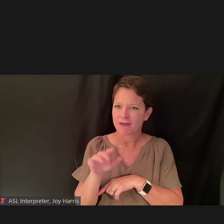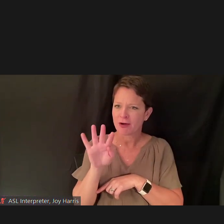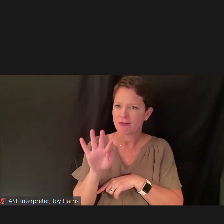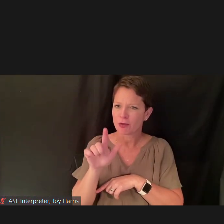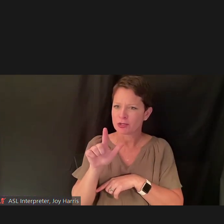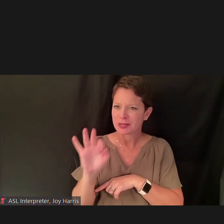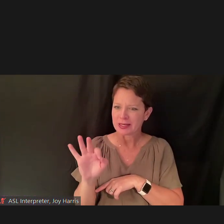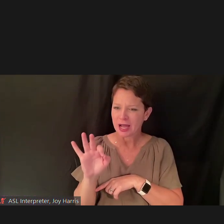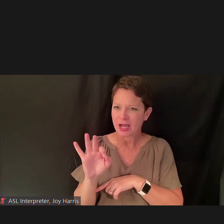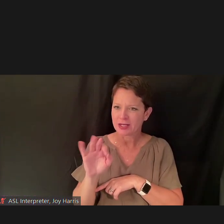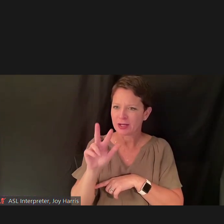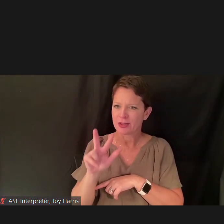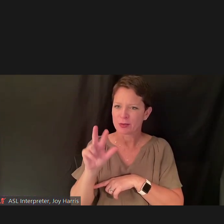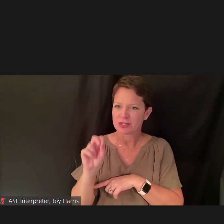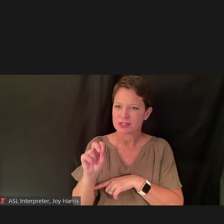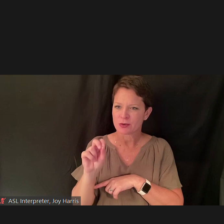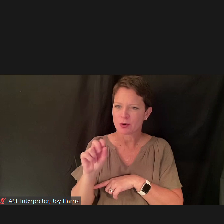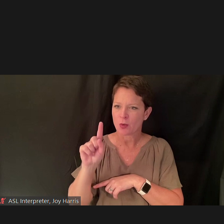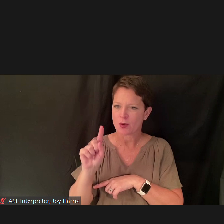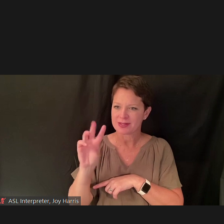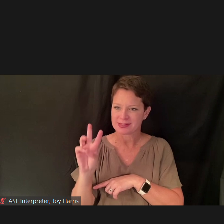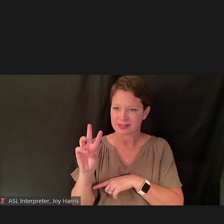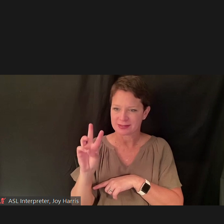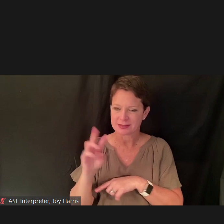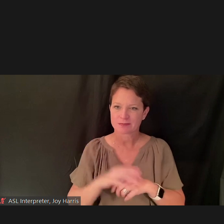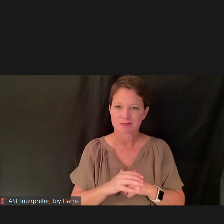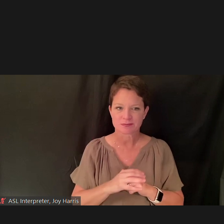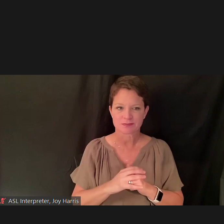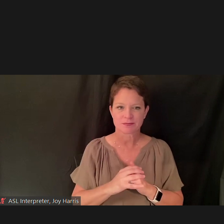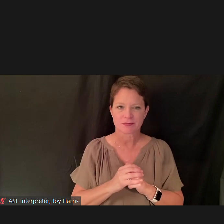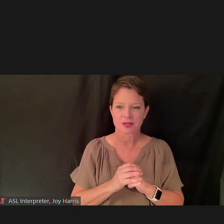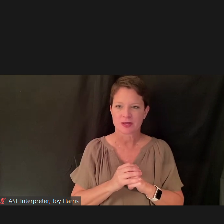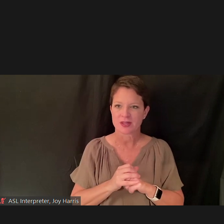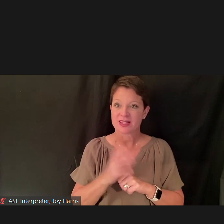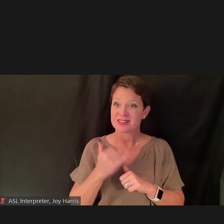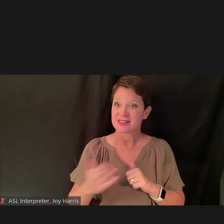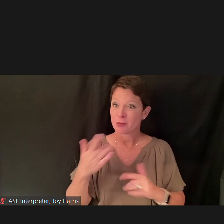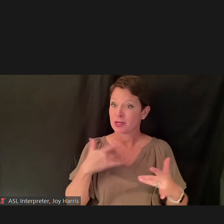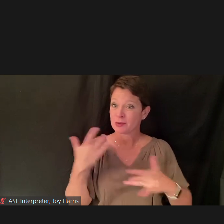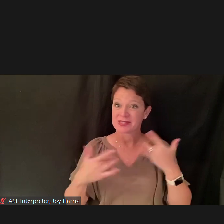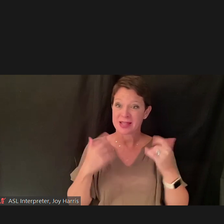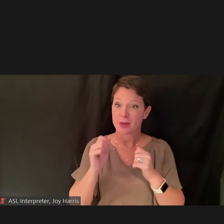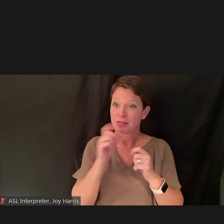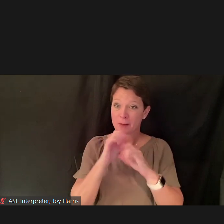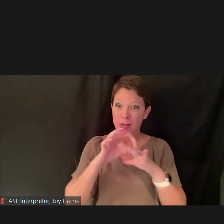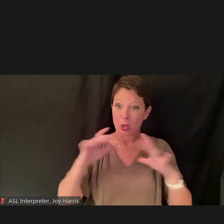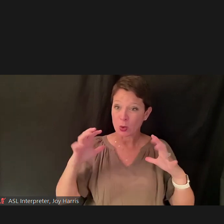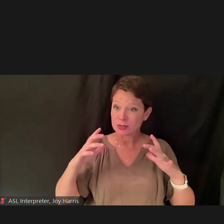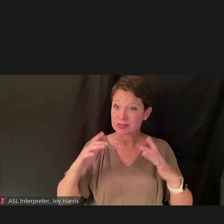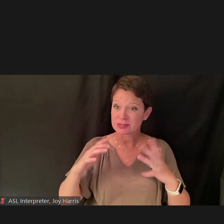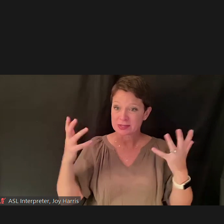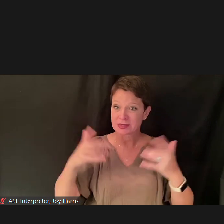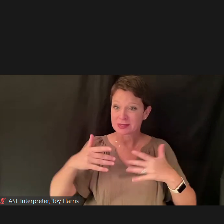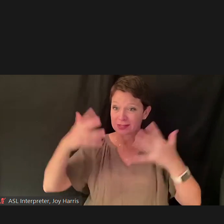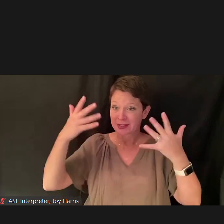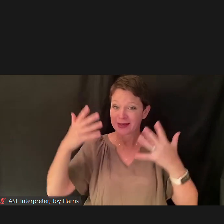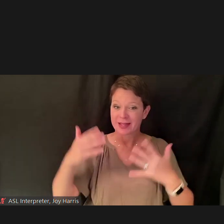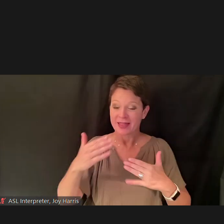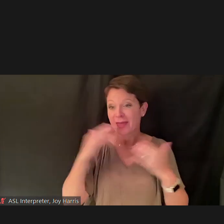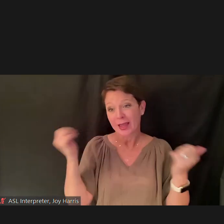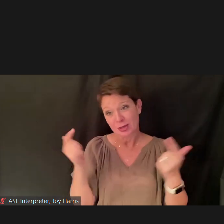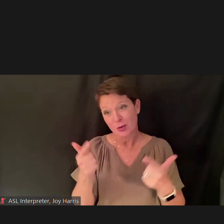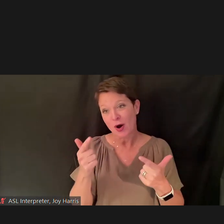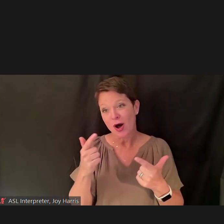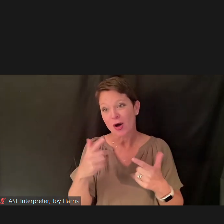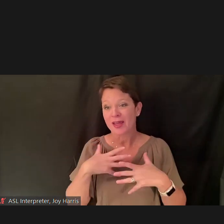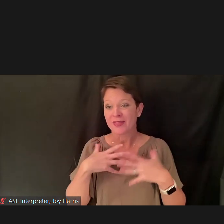205-449-3016. o llamar al So lots of exciting information. 215-493-0116. Thanks to everyone in